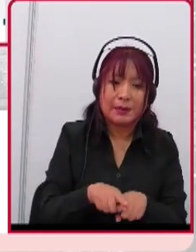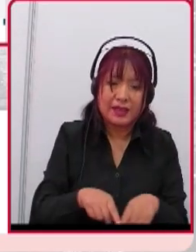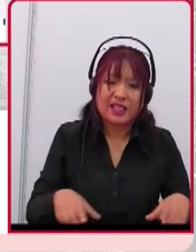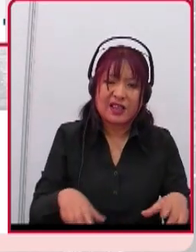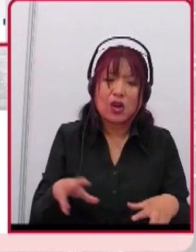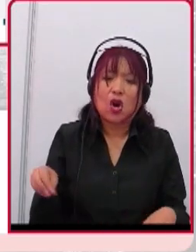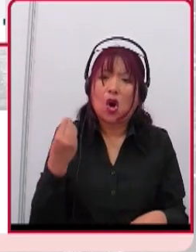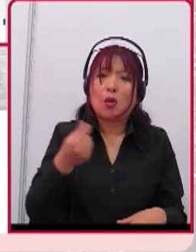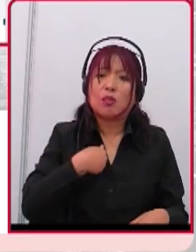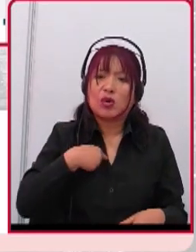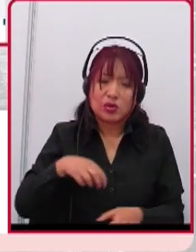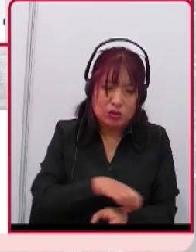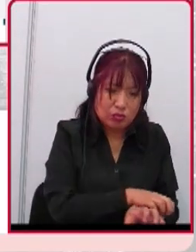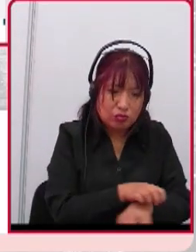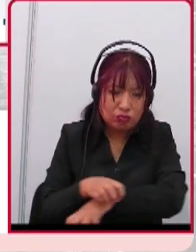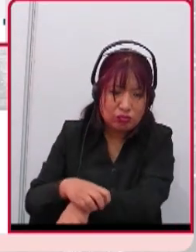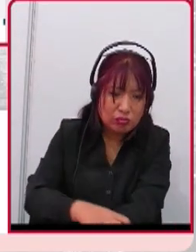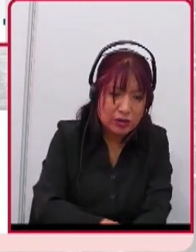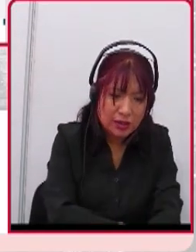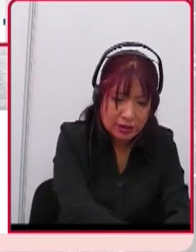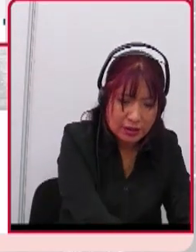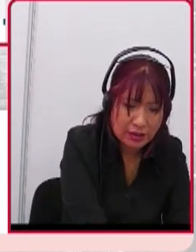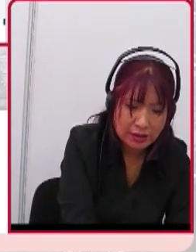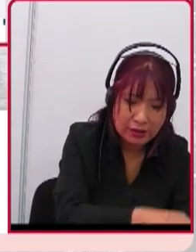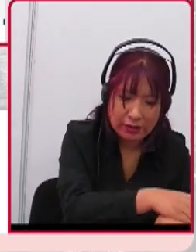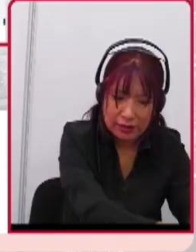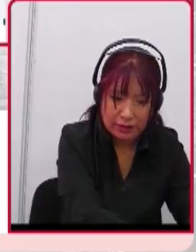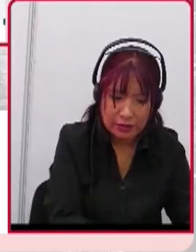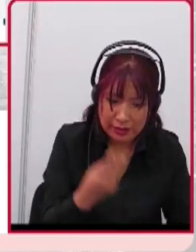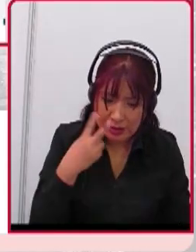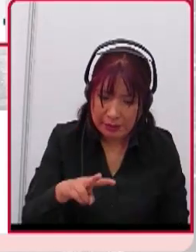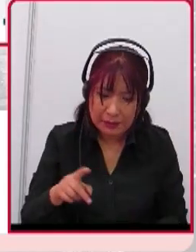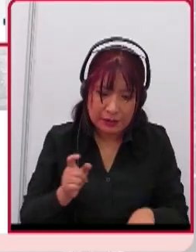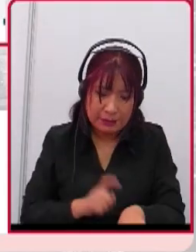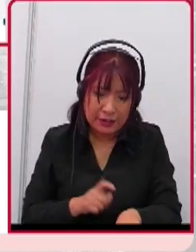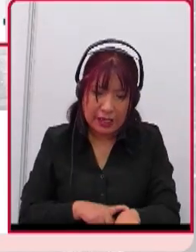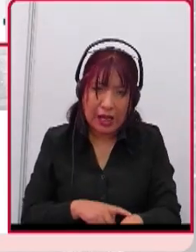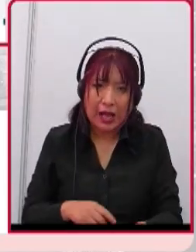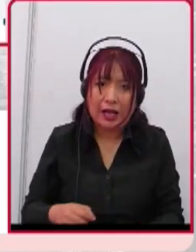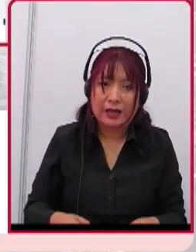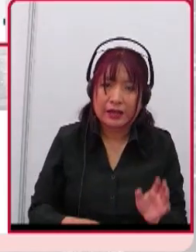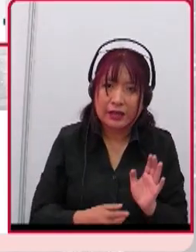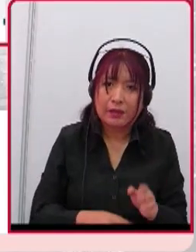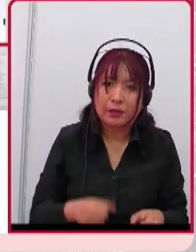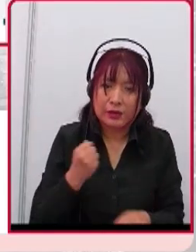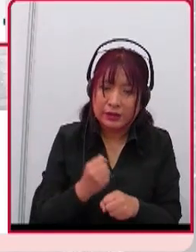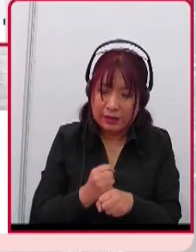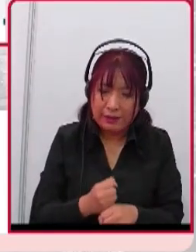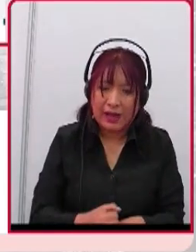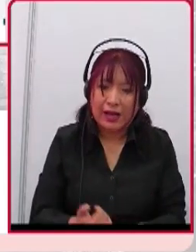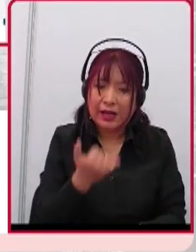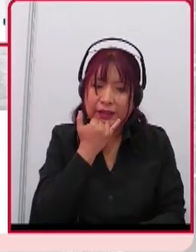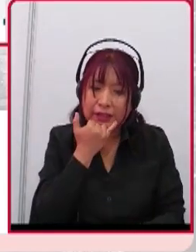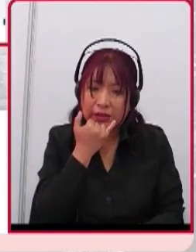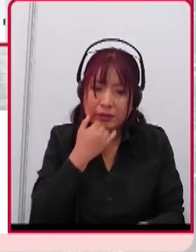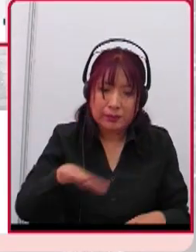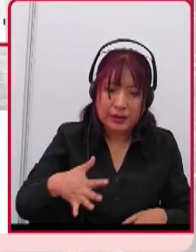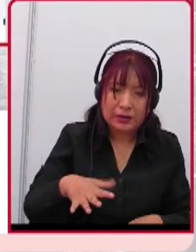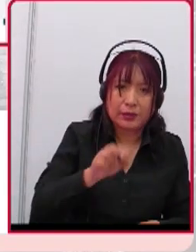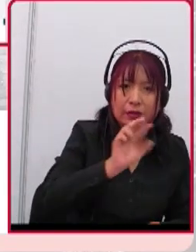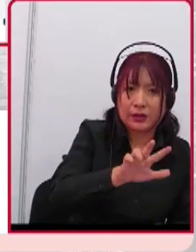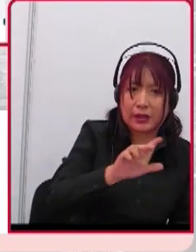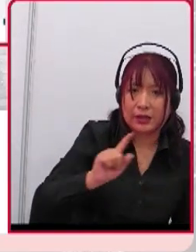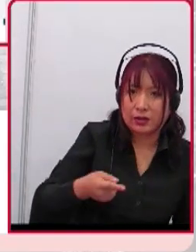el consumo energético, el error de SLAM y el tiempo de muestreo. Hemos visto en este caso un error de SLAM con una media de